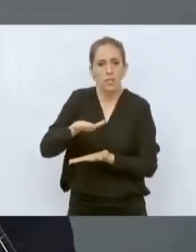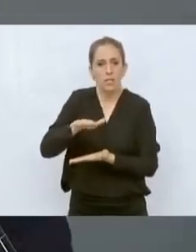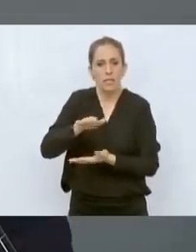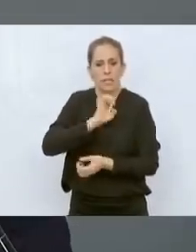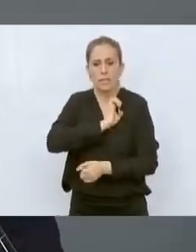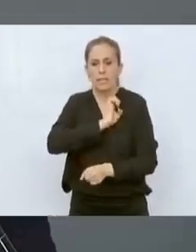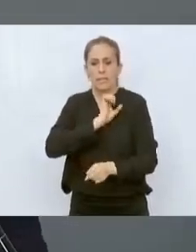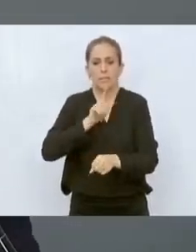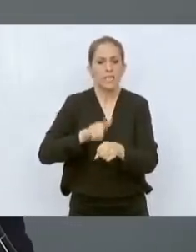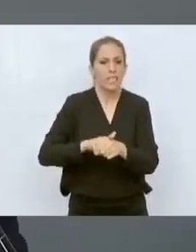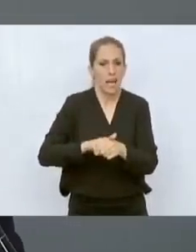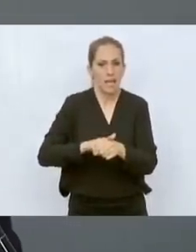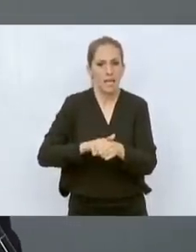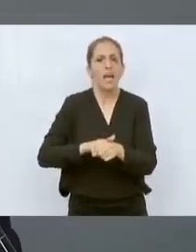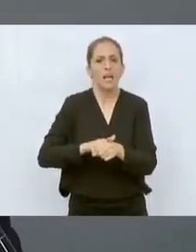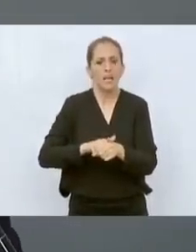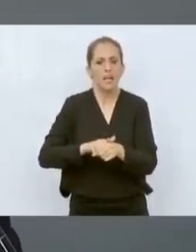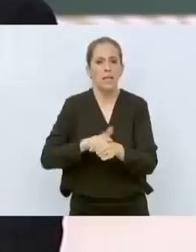libre.